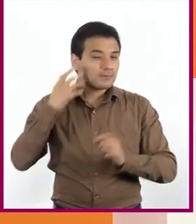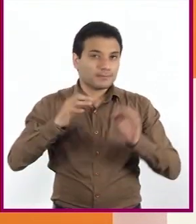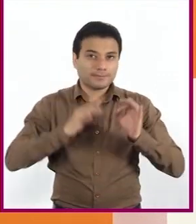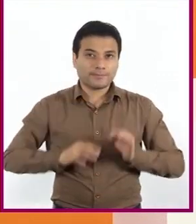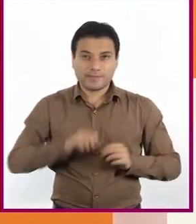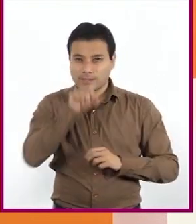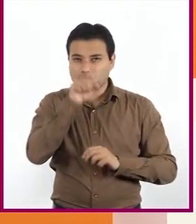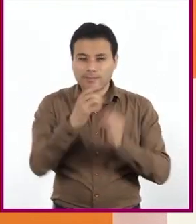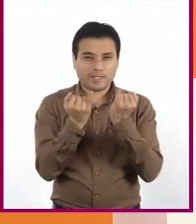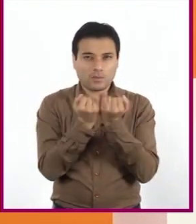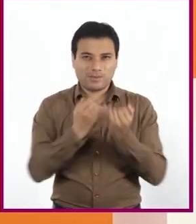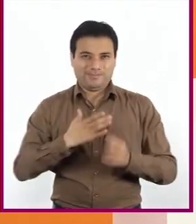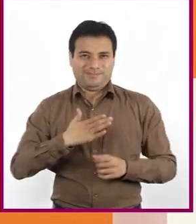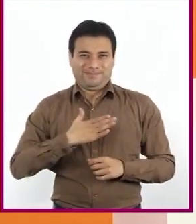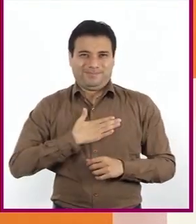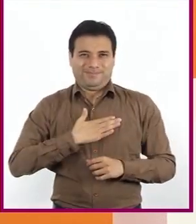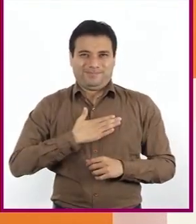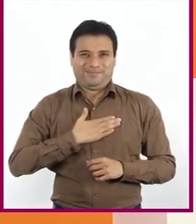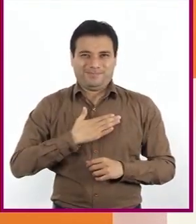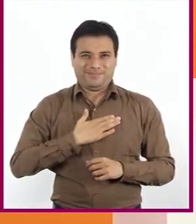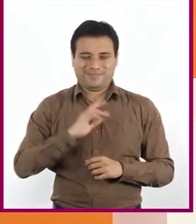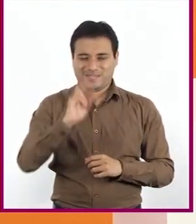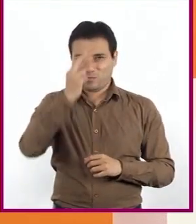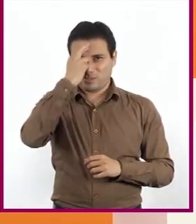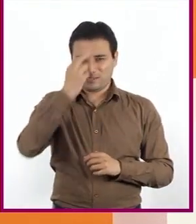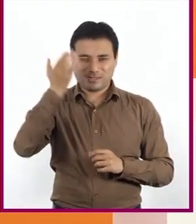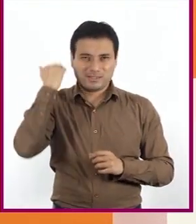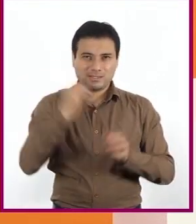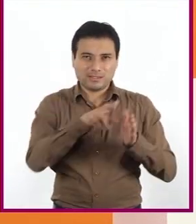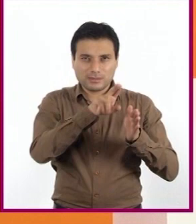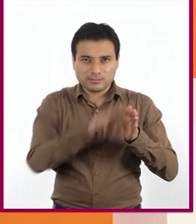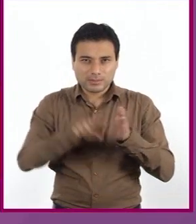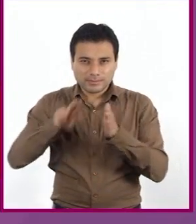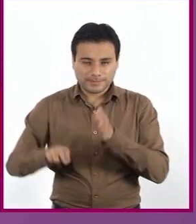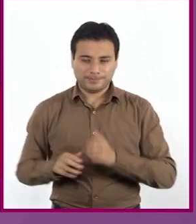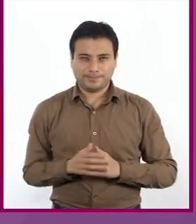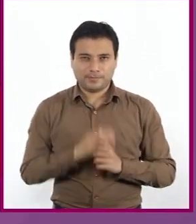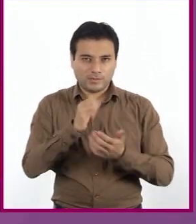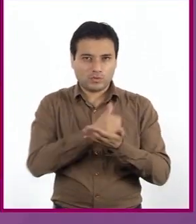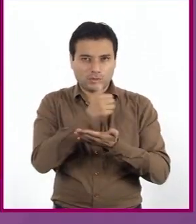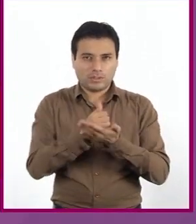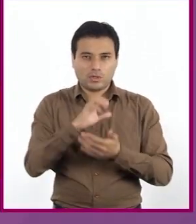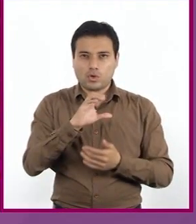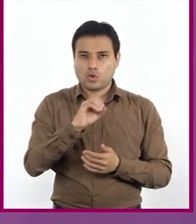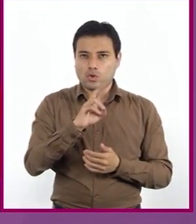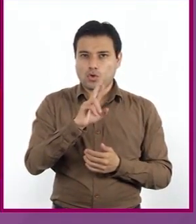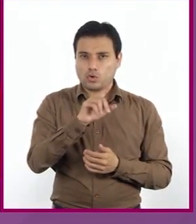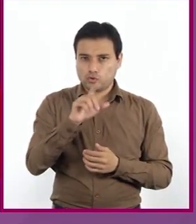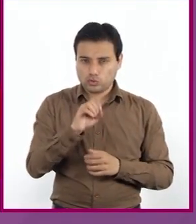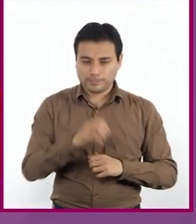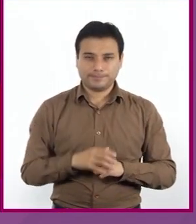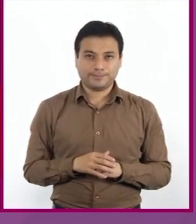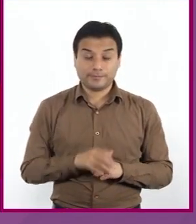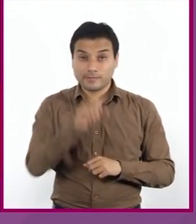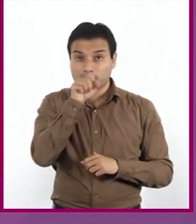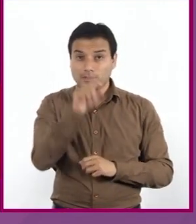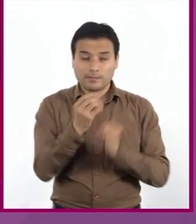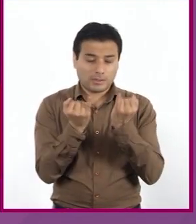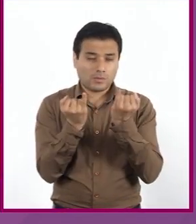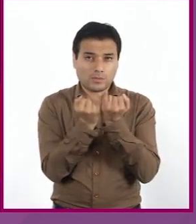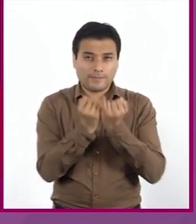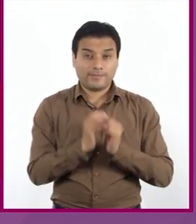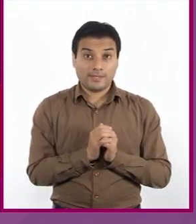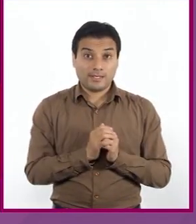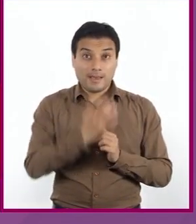el pectoral olmeca encontrado en un entierro de Chiapa de Corzo. Sabemos también que los mayas